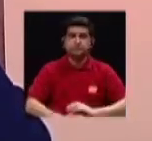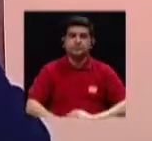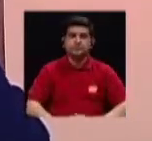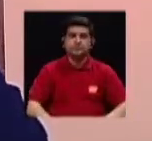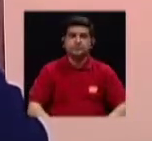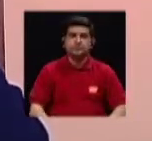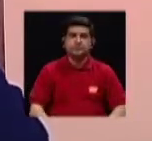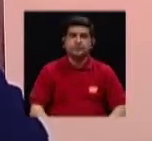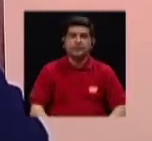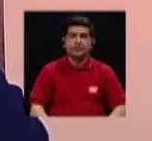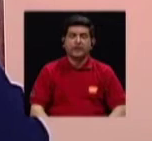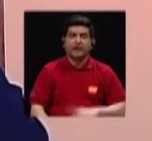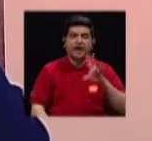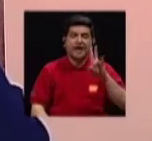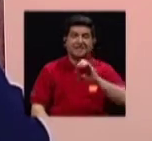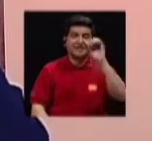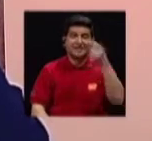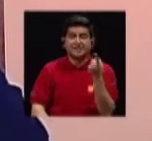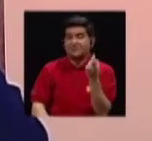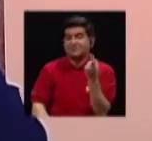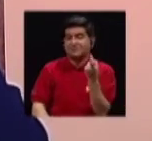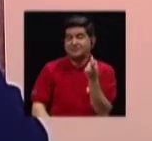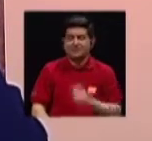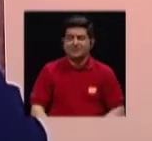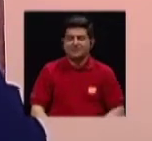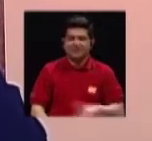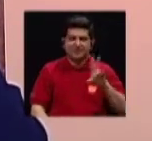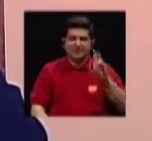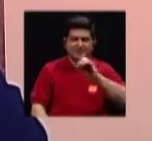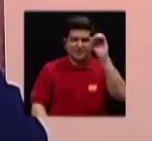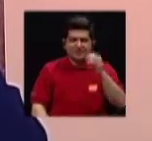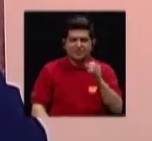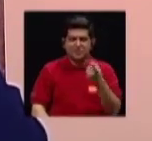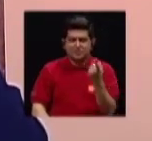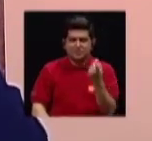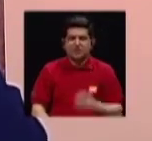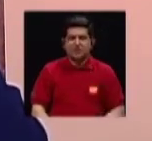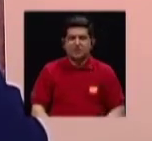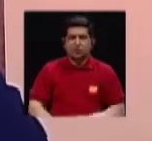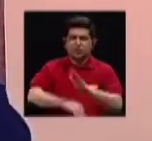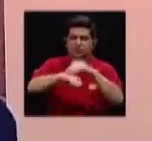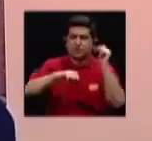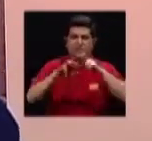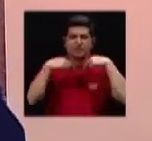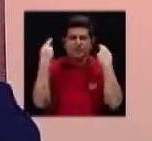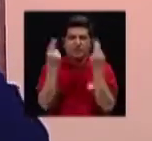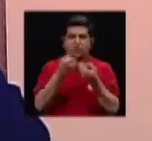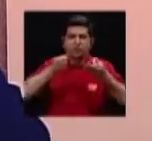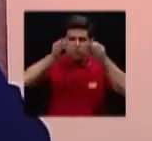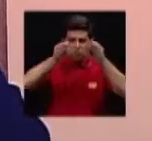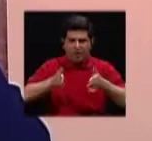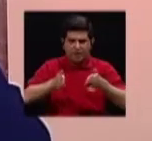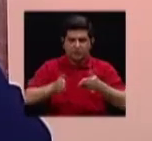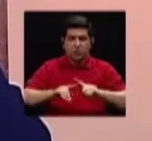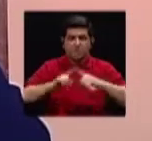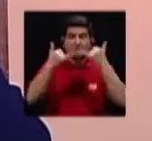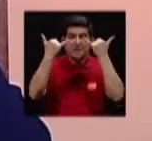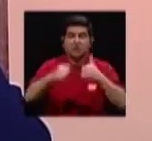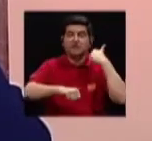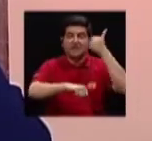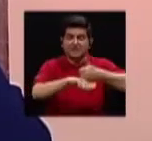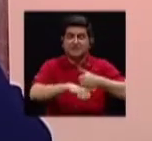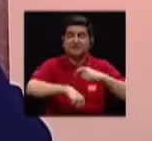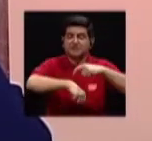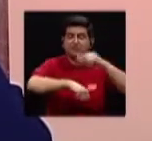Nos queda un 70%. Ese 70% es convocado entonces a una audiencia de juicio, pero aquí ya se fijó la provisional